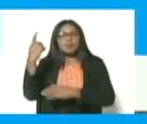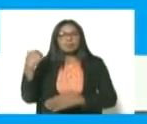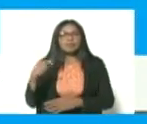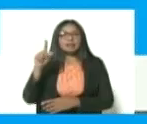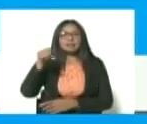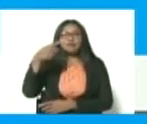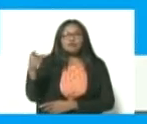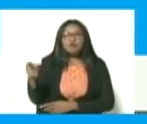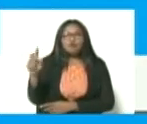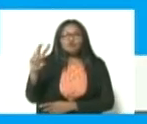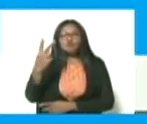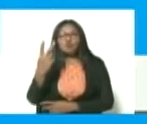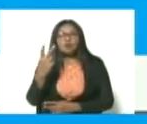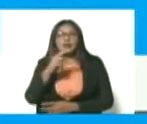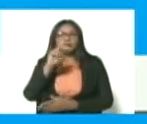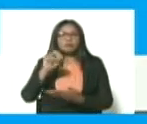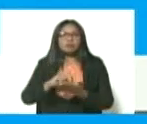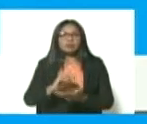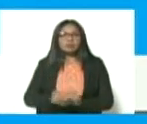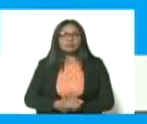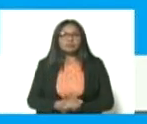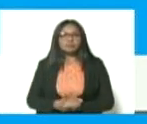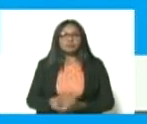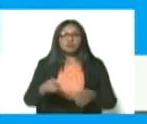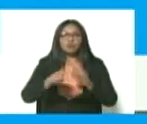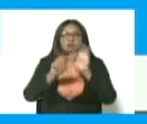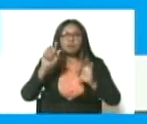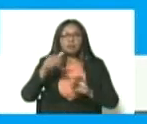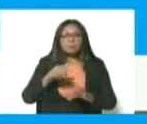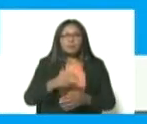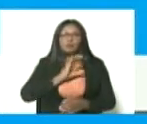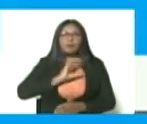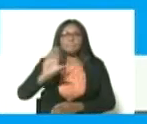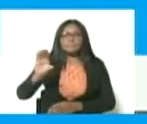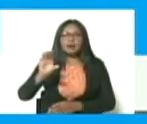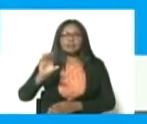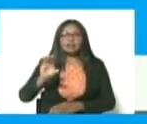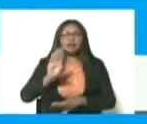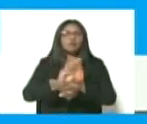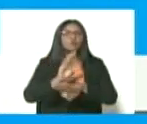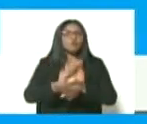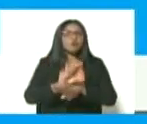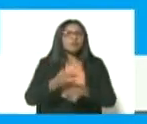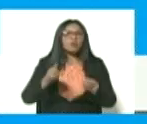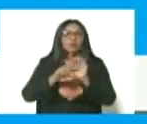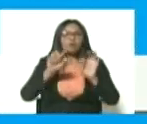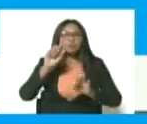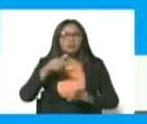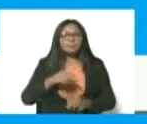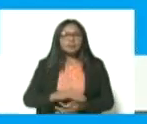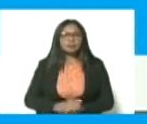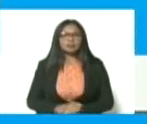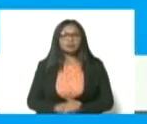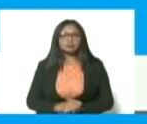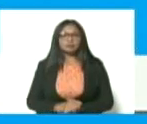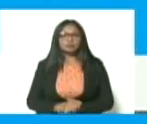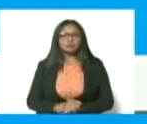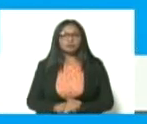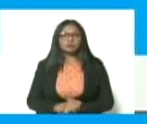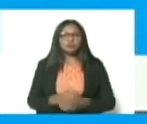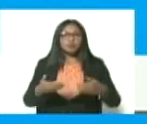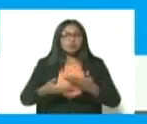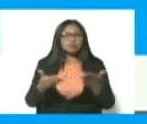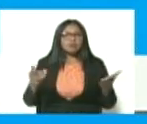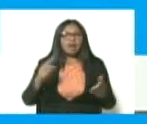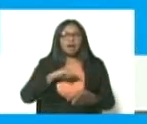doble nacionalidad, en Venezuela tienen una patria que los protege, que los ama y que siempre los recibirá.